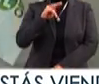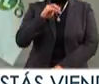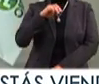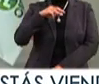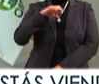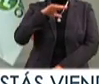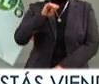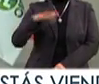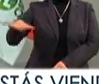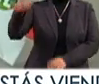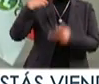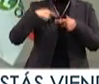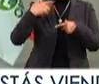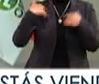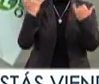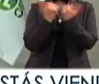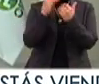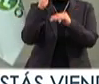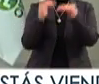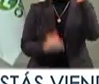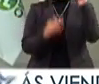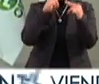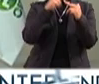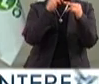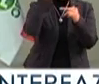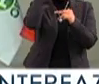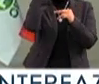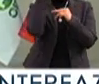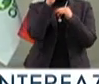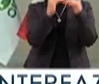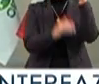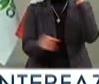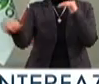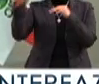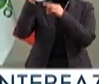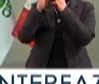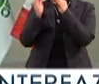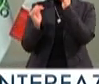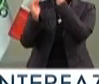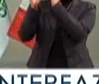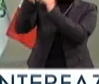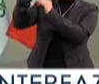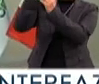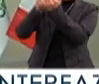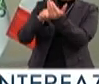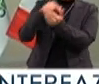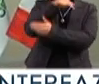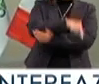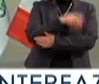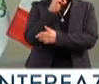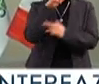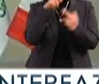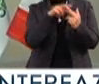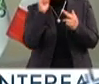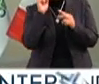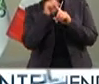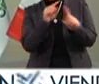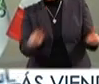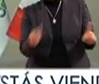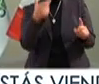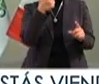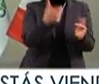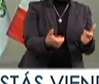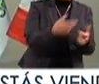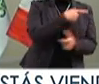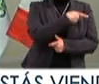importante en la sociedad en general. Es la región más desigualdad del mundo y eso es un hecho grave y constatado. Es una región en la que las diferencias entre ricos